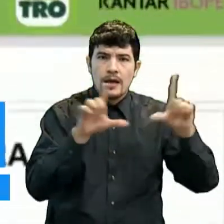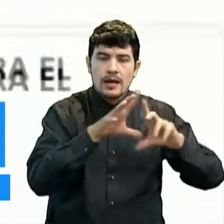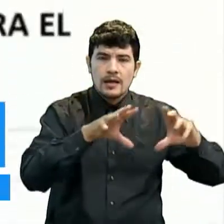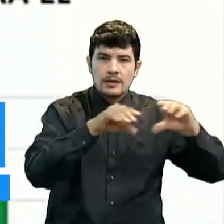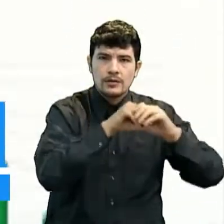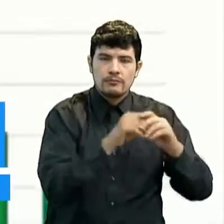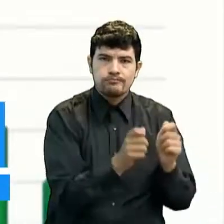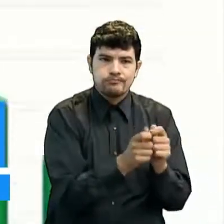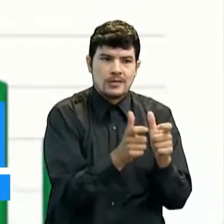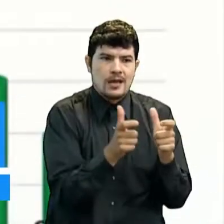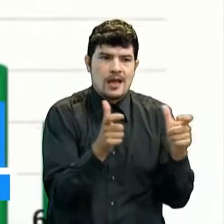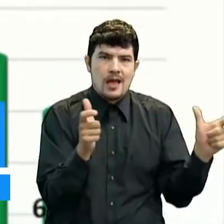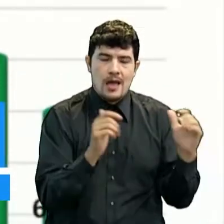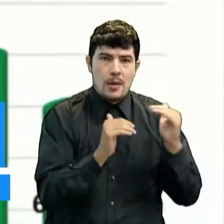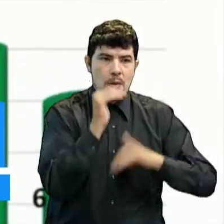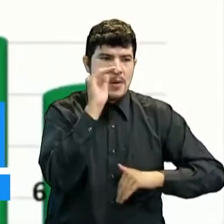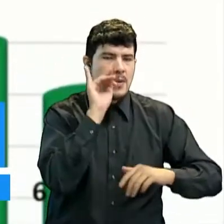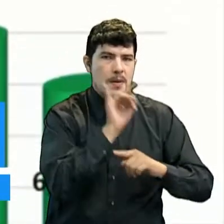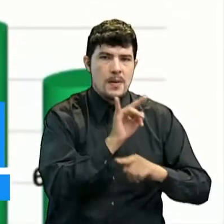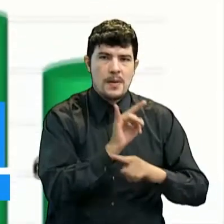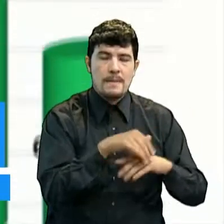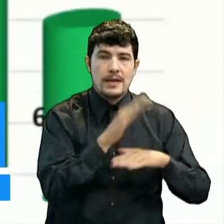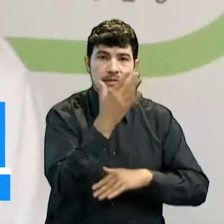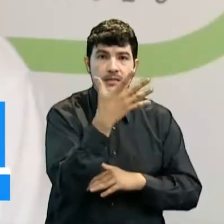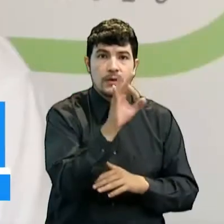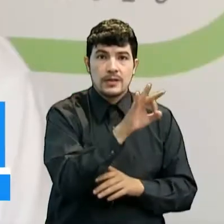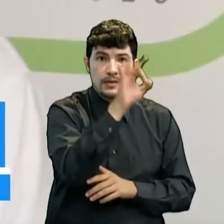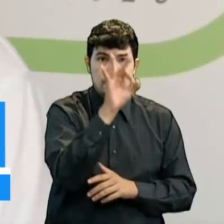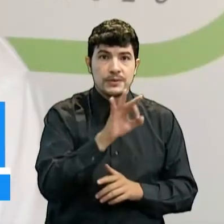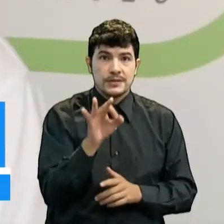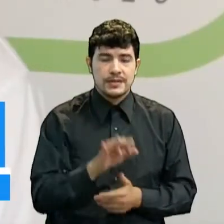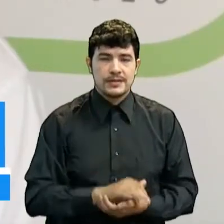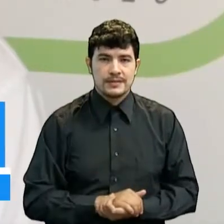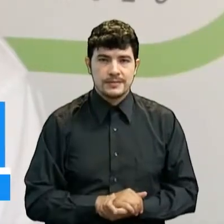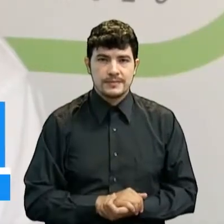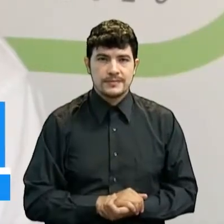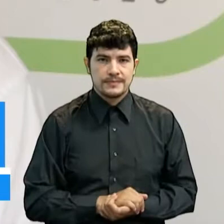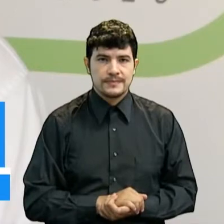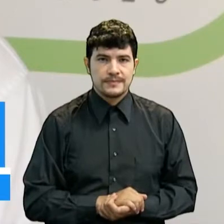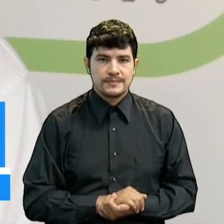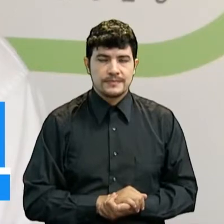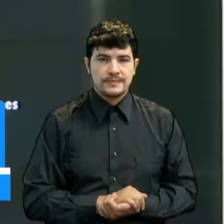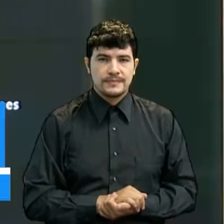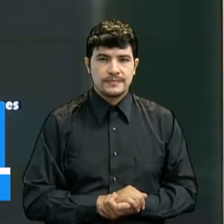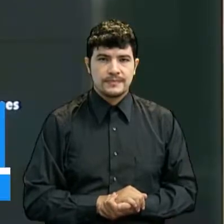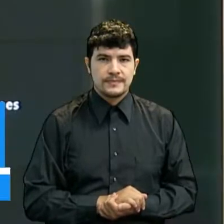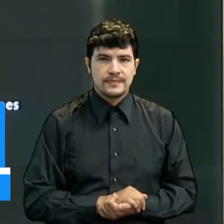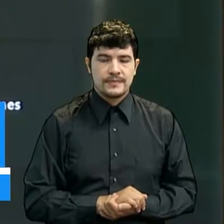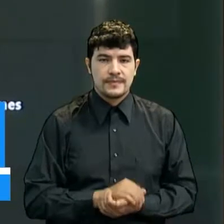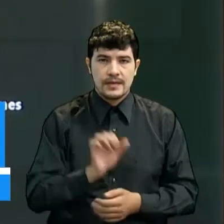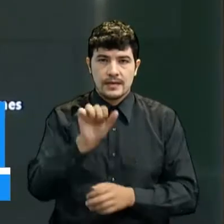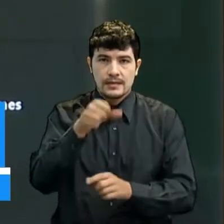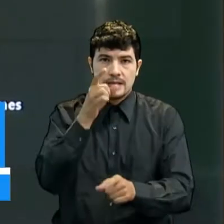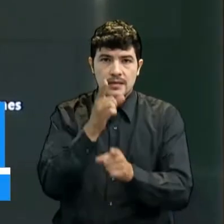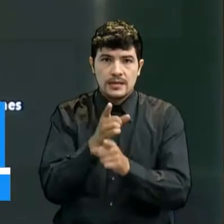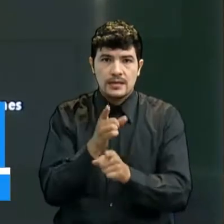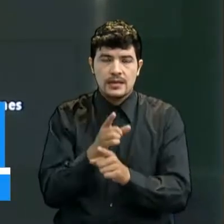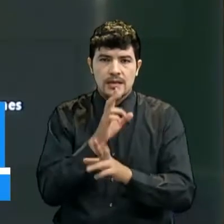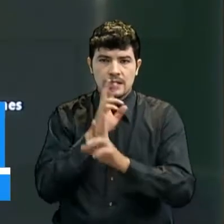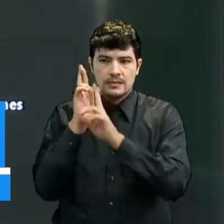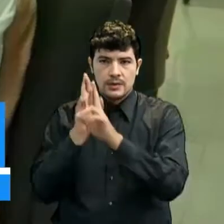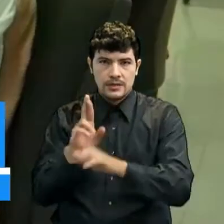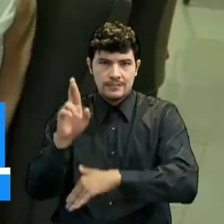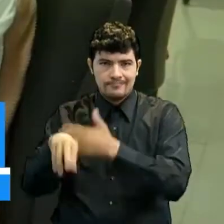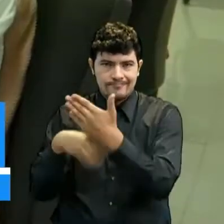aumentado en proporción a un por encima de un 50% frente al primer semestre del año 2019. El balance positivo que entregó el